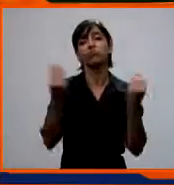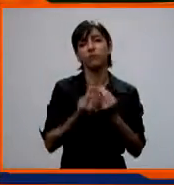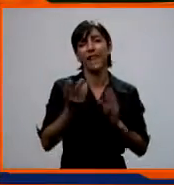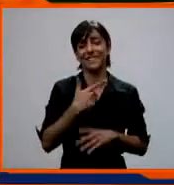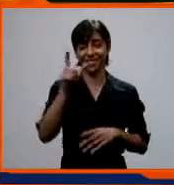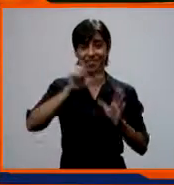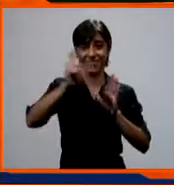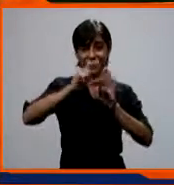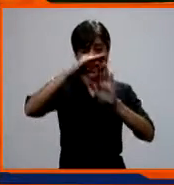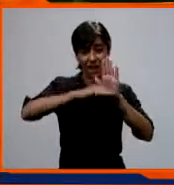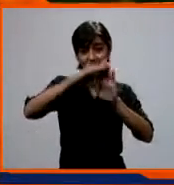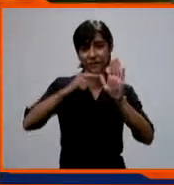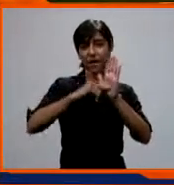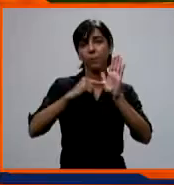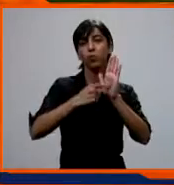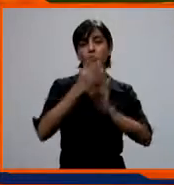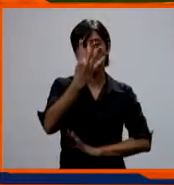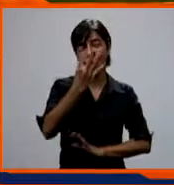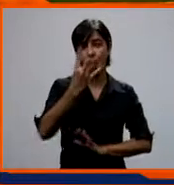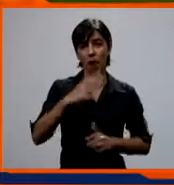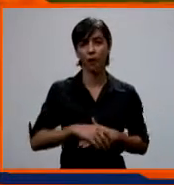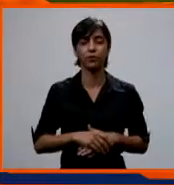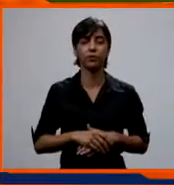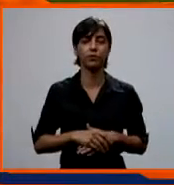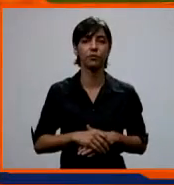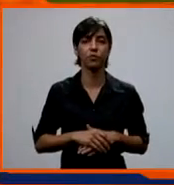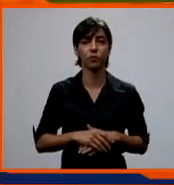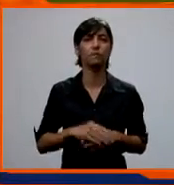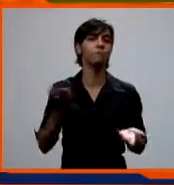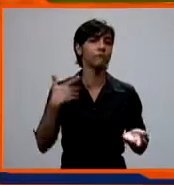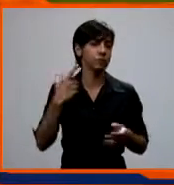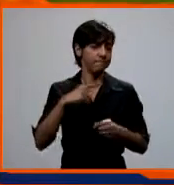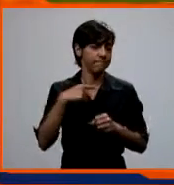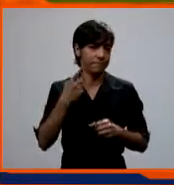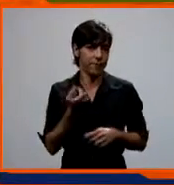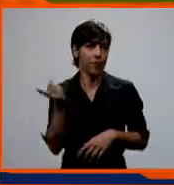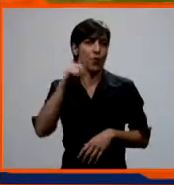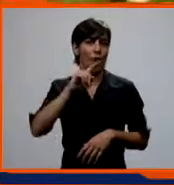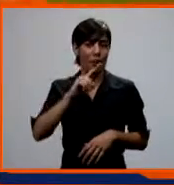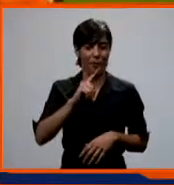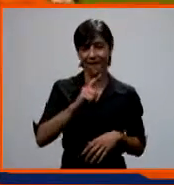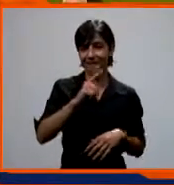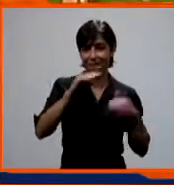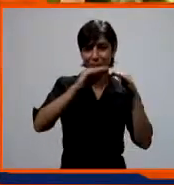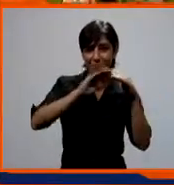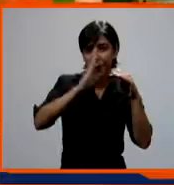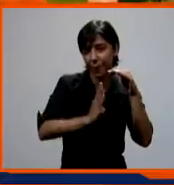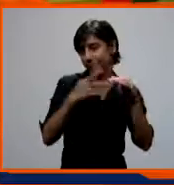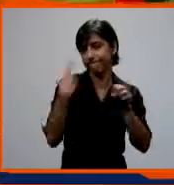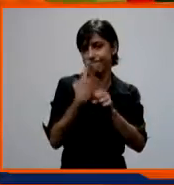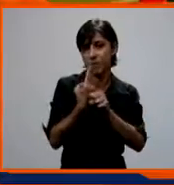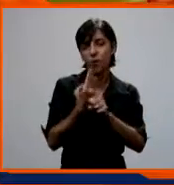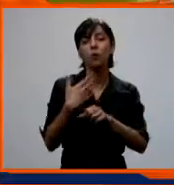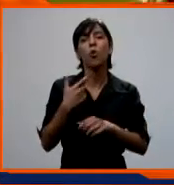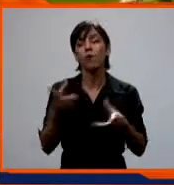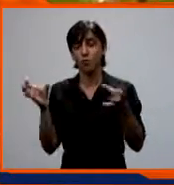distancia para el Mil Rayitas para llegar al ascenso, para volver, como te contábamos, a la segunda categoría del fútbol argentino. Por el mismo grupo empataron